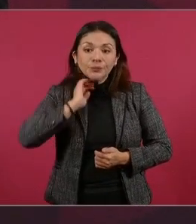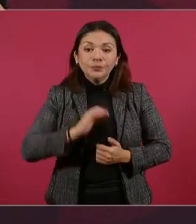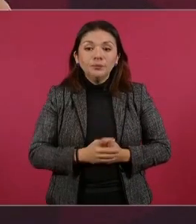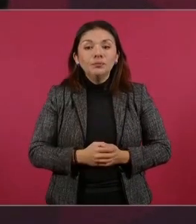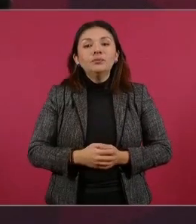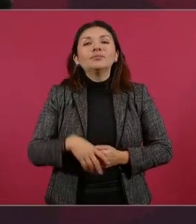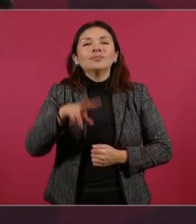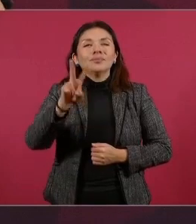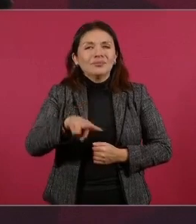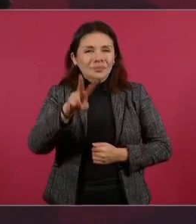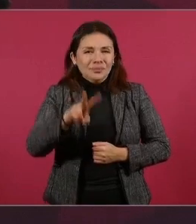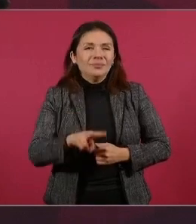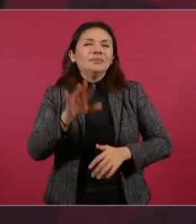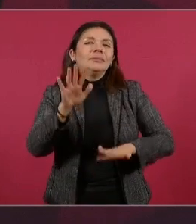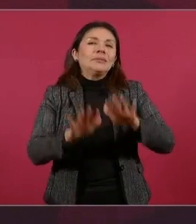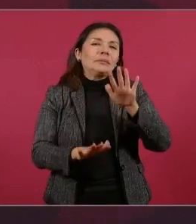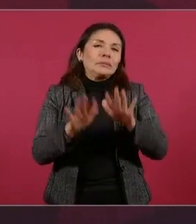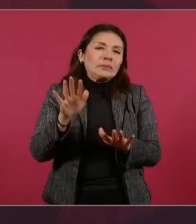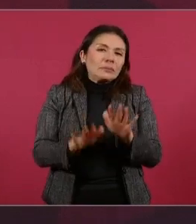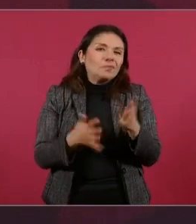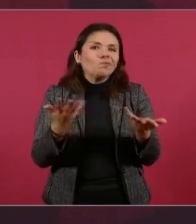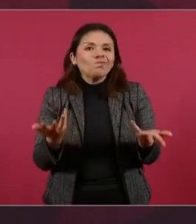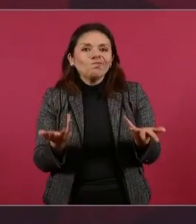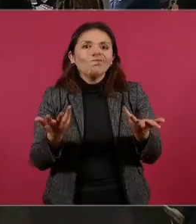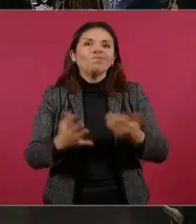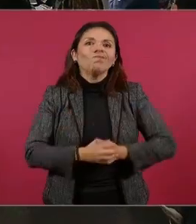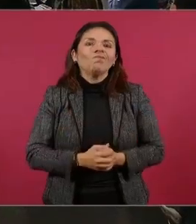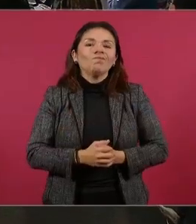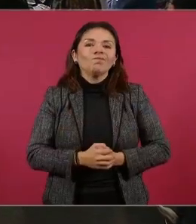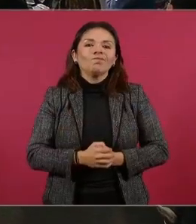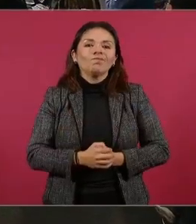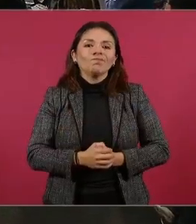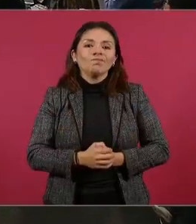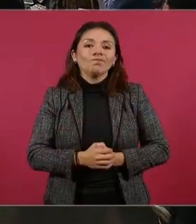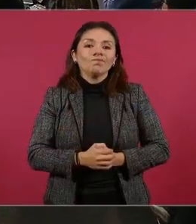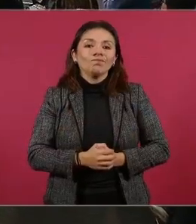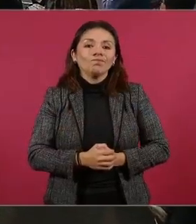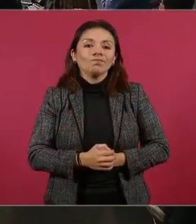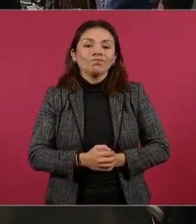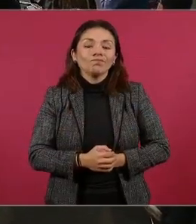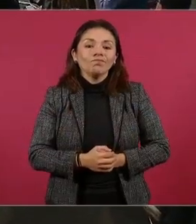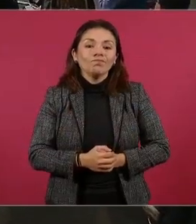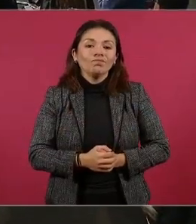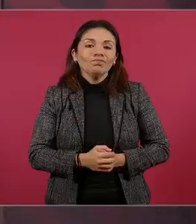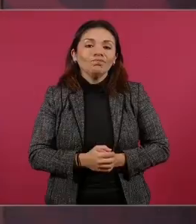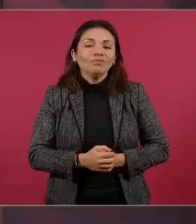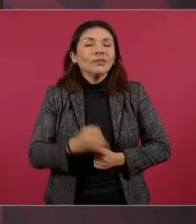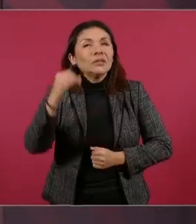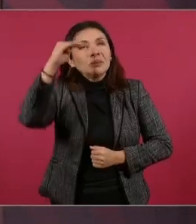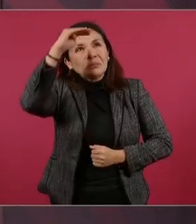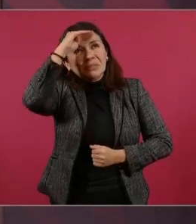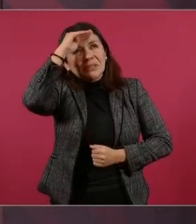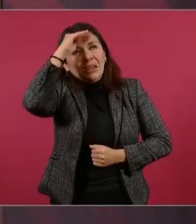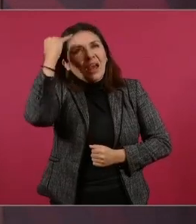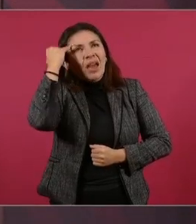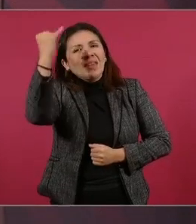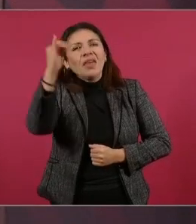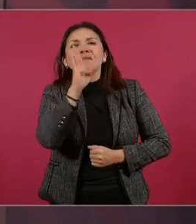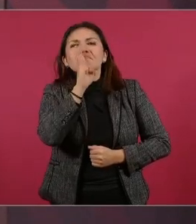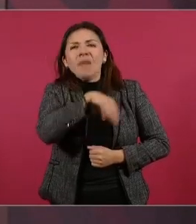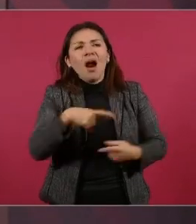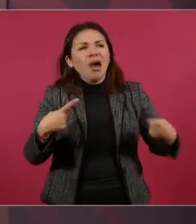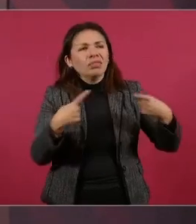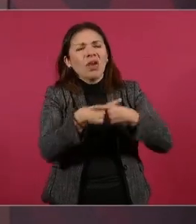a veces pues se se malinterpretan las cosas o no hay la